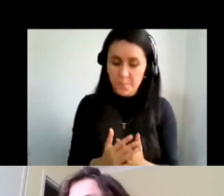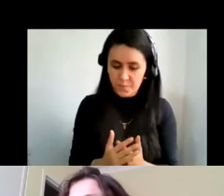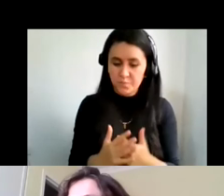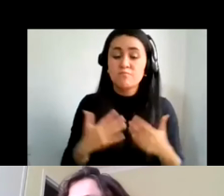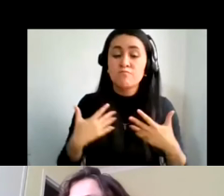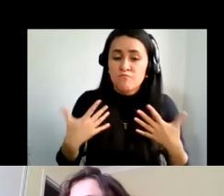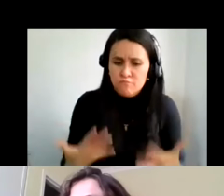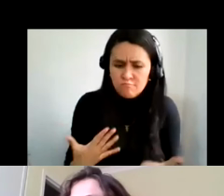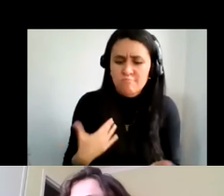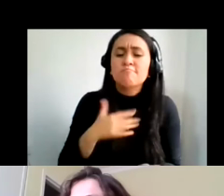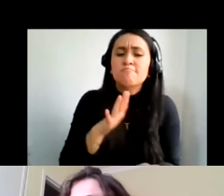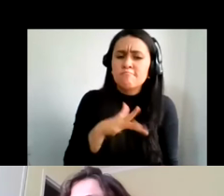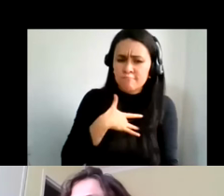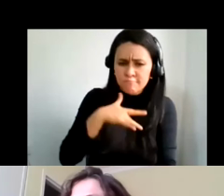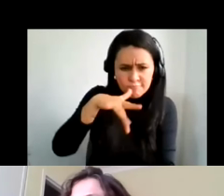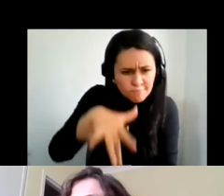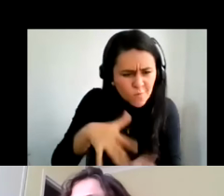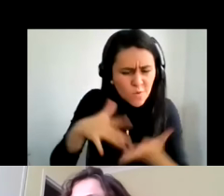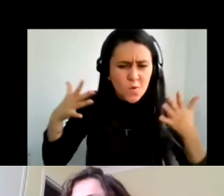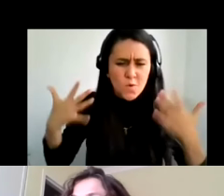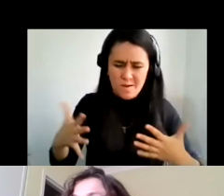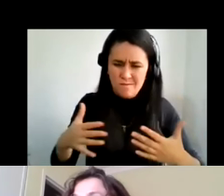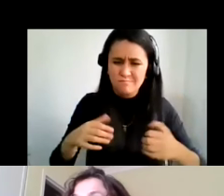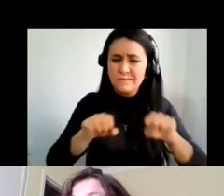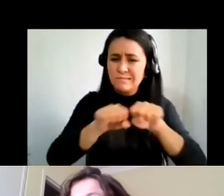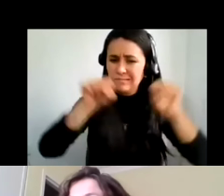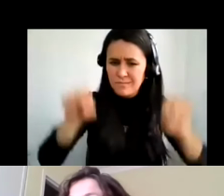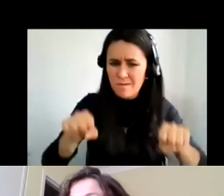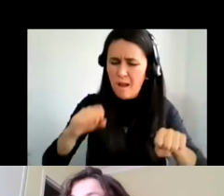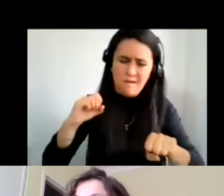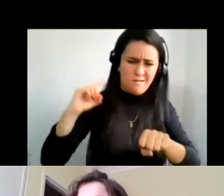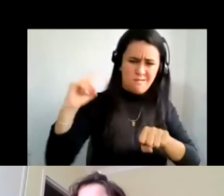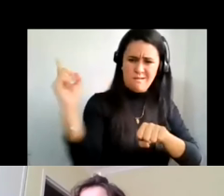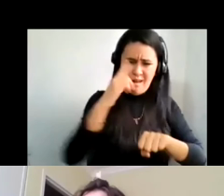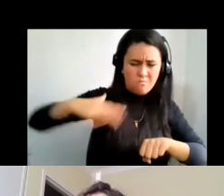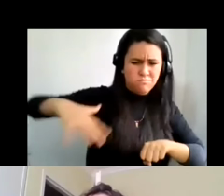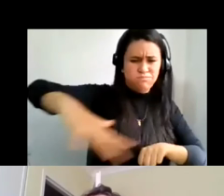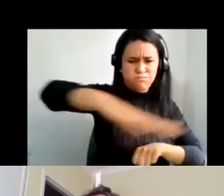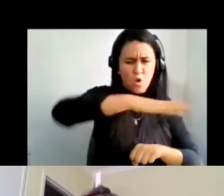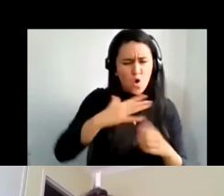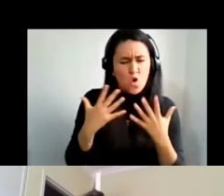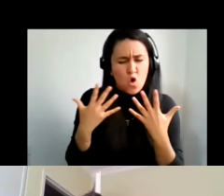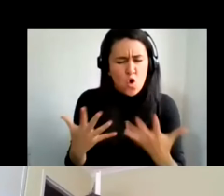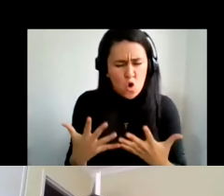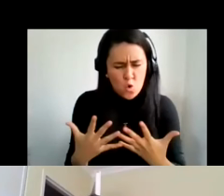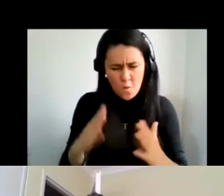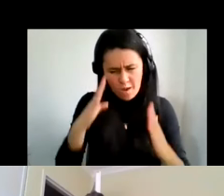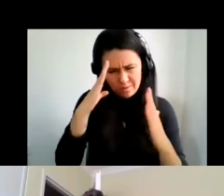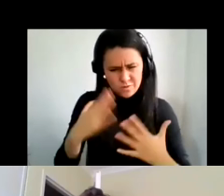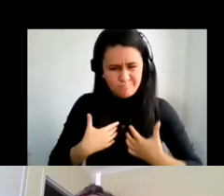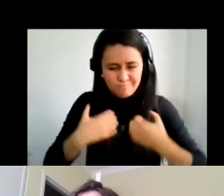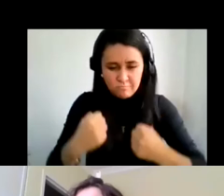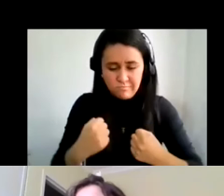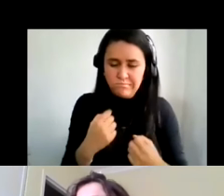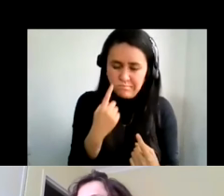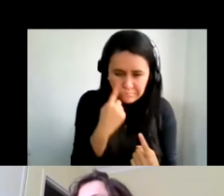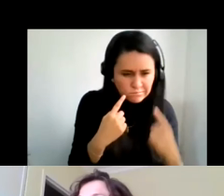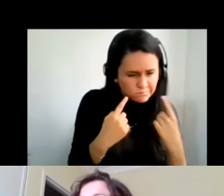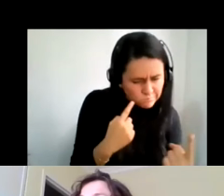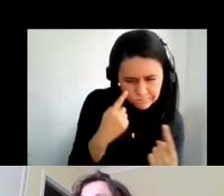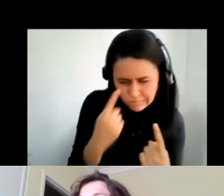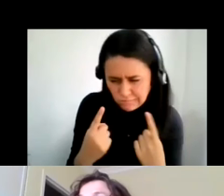pues for mejora financial el inclusion. sistema general Fourth, it's en for enhancing materia de access su to rendimiento, non-medical reduce las ensuring desigualdades en la equitable salud, patient